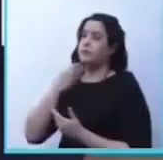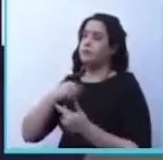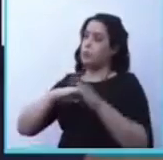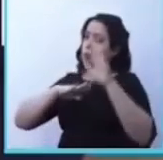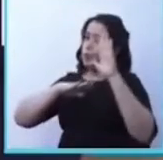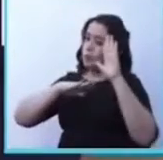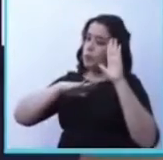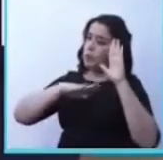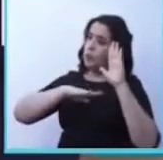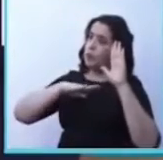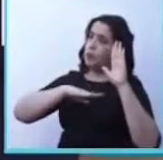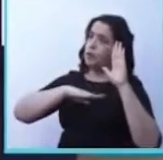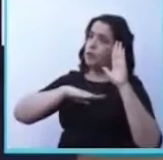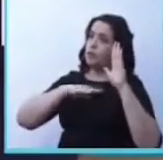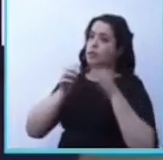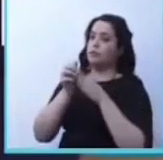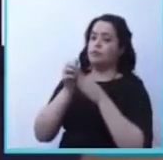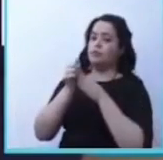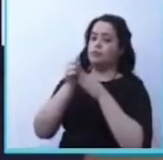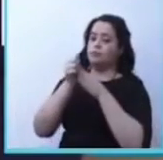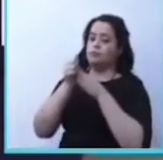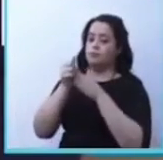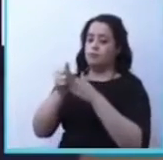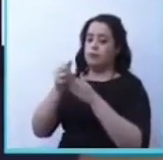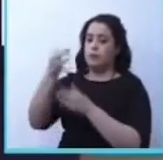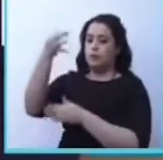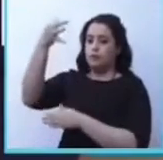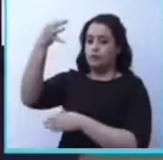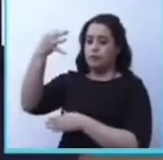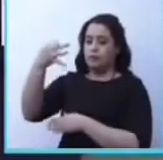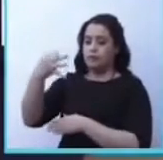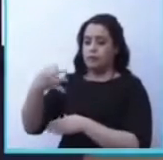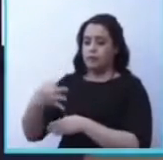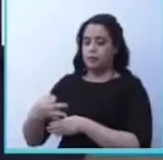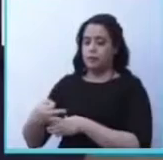Prometo ser fiel a la República,